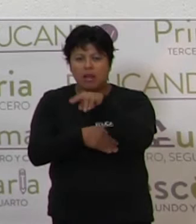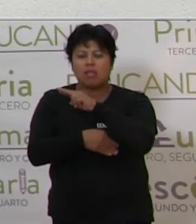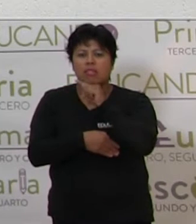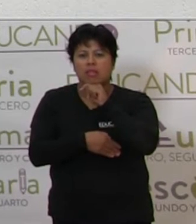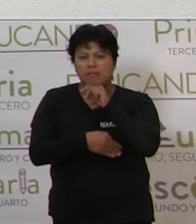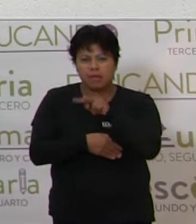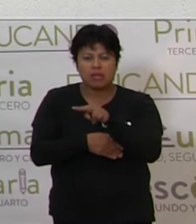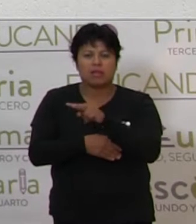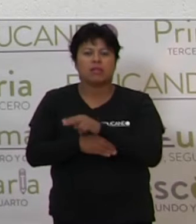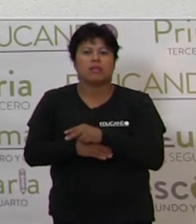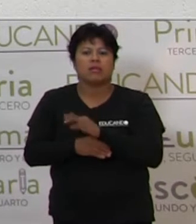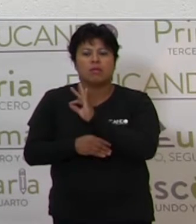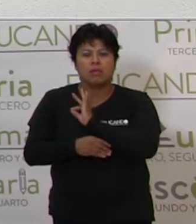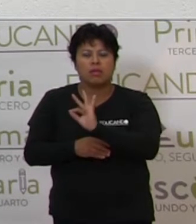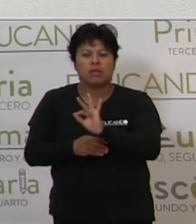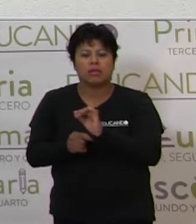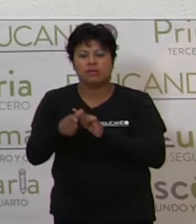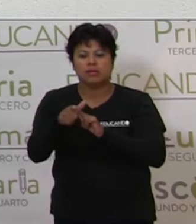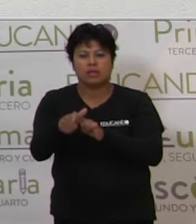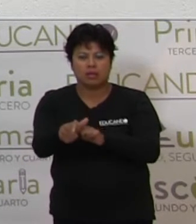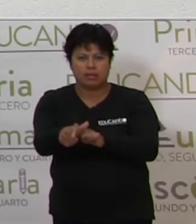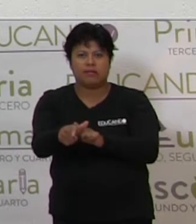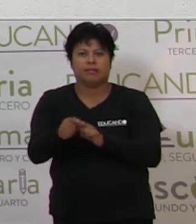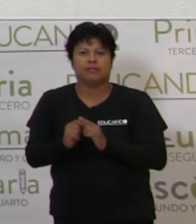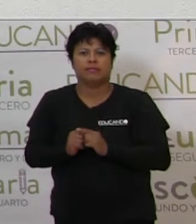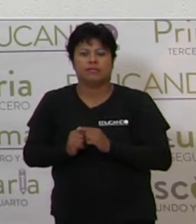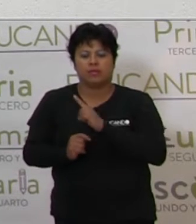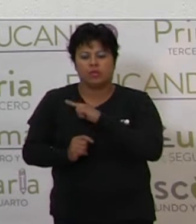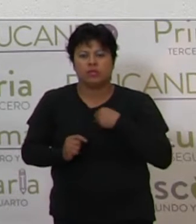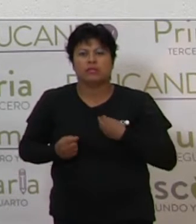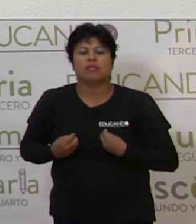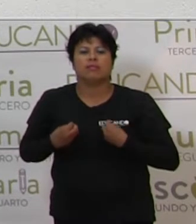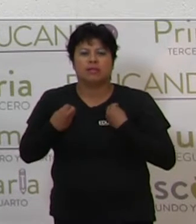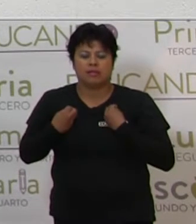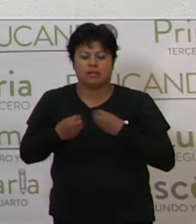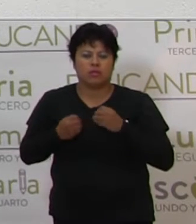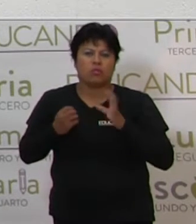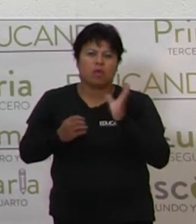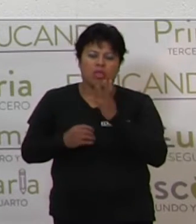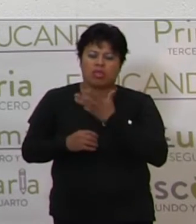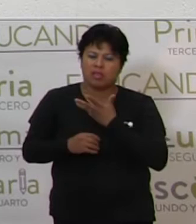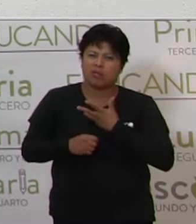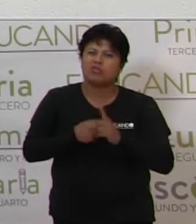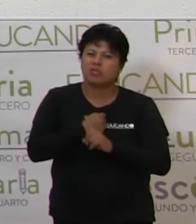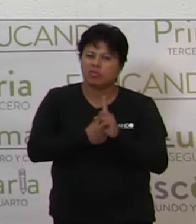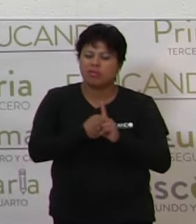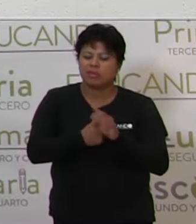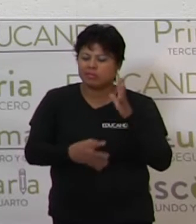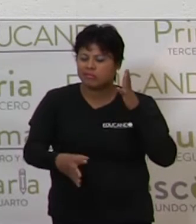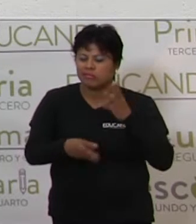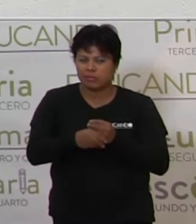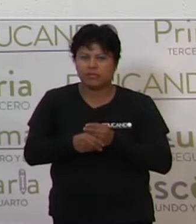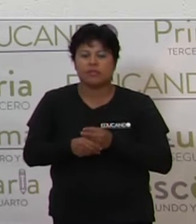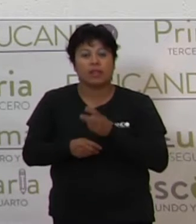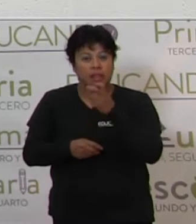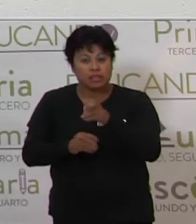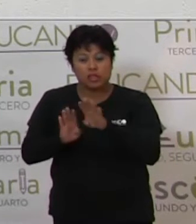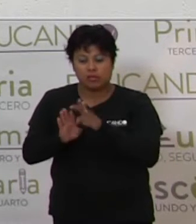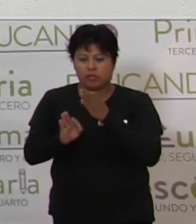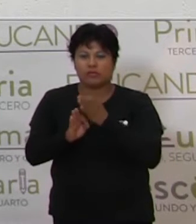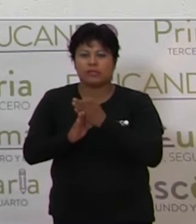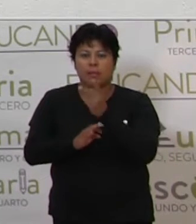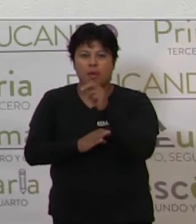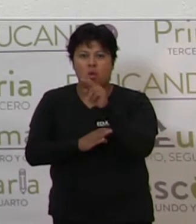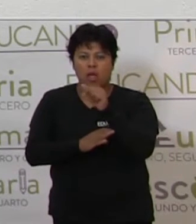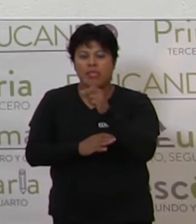también poder seguir continuando con nuestras vidas cuando hay problemas. Pues bien, esa es nuestra recomendación literaria, Paula,